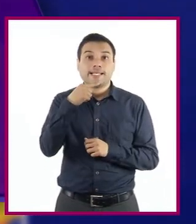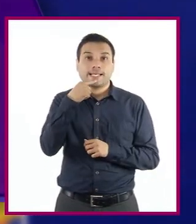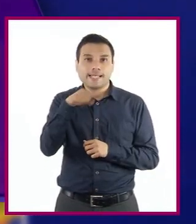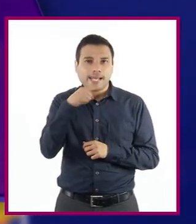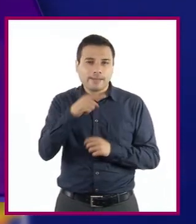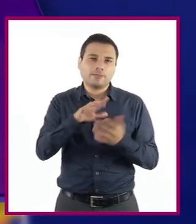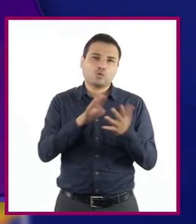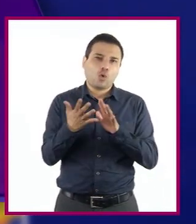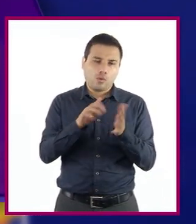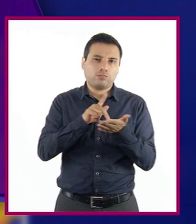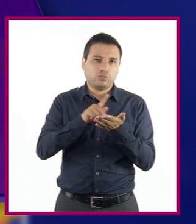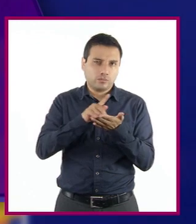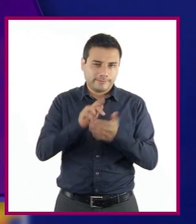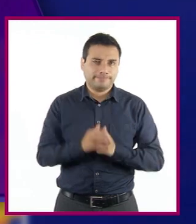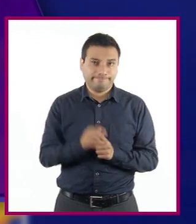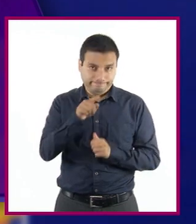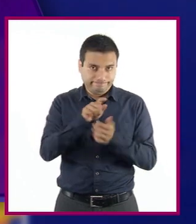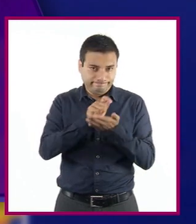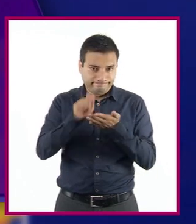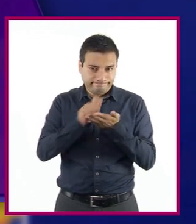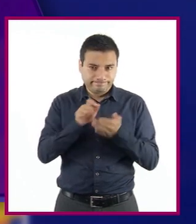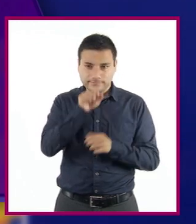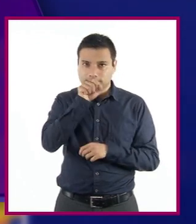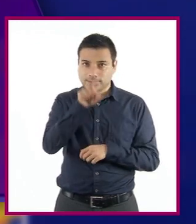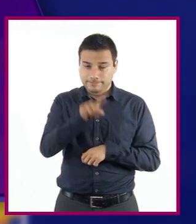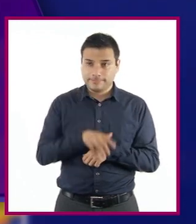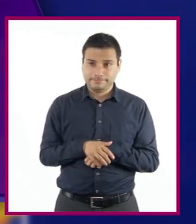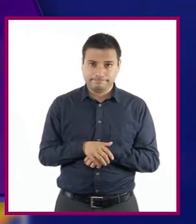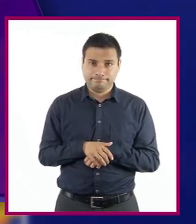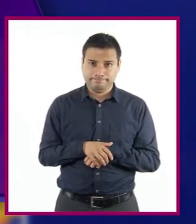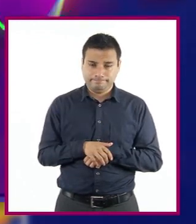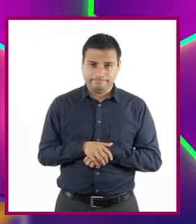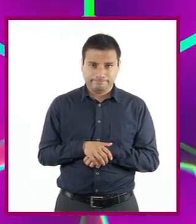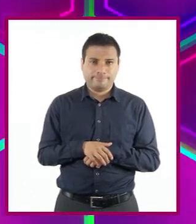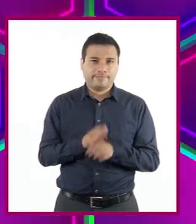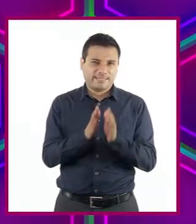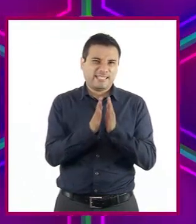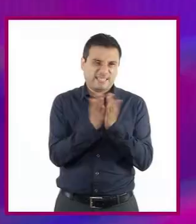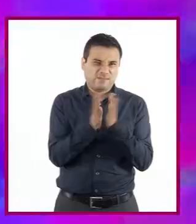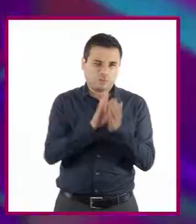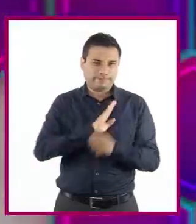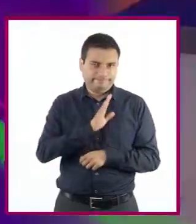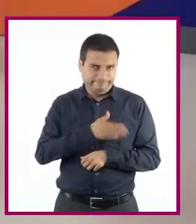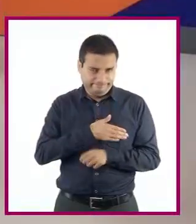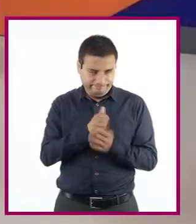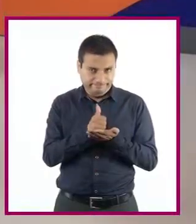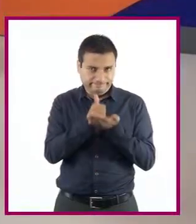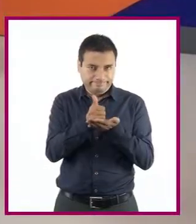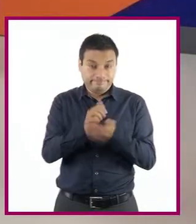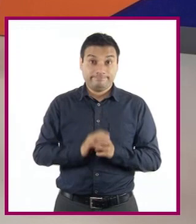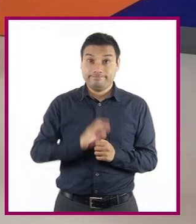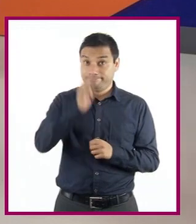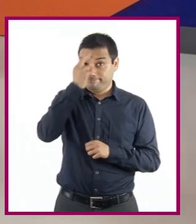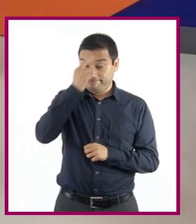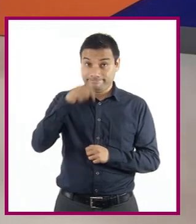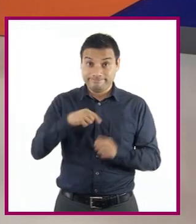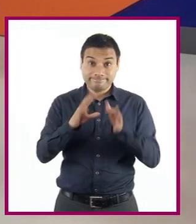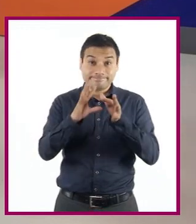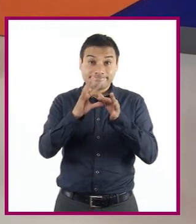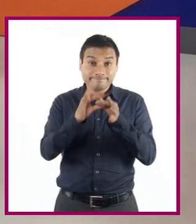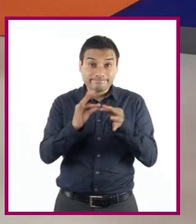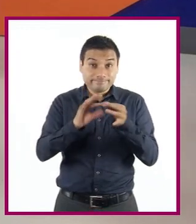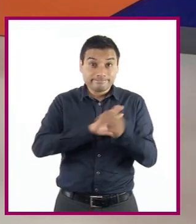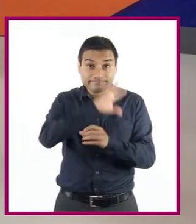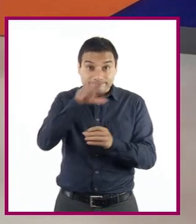bolígrafo para que puedan tomar notas. También podría ayudarles tener a la mano su libro de texto. Recuerden que todo lo que vean es